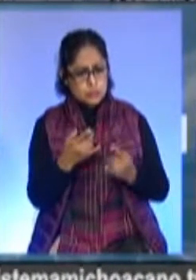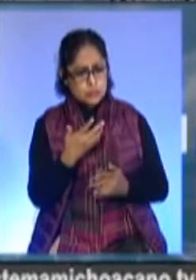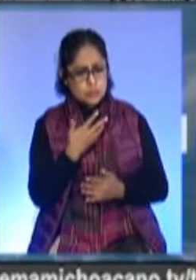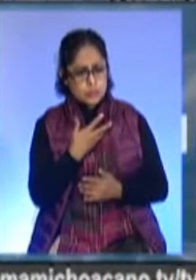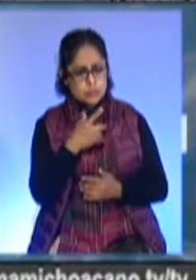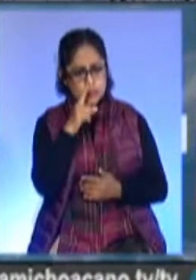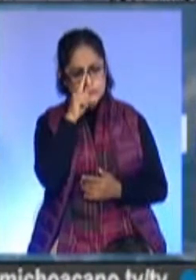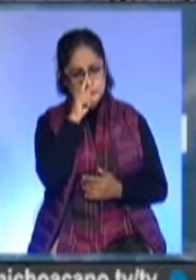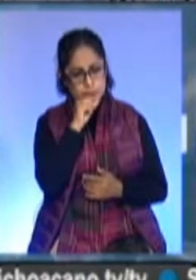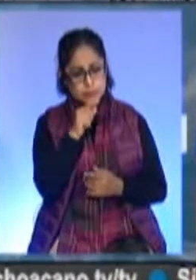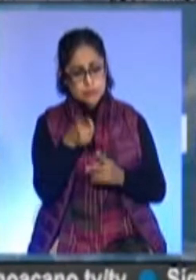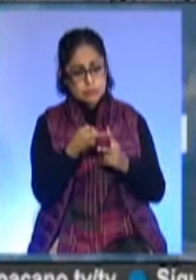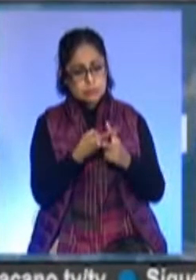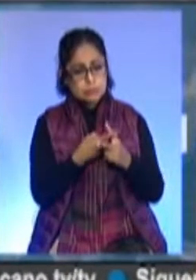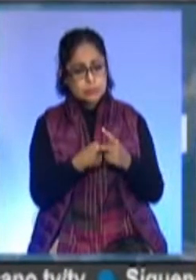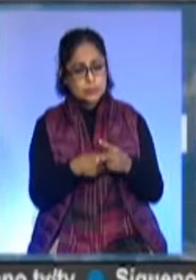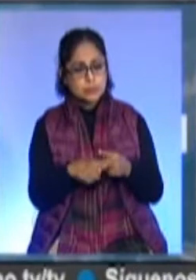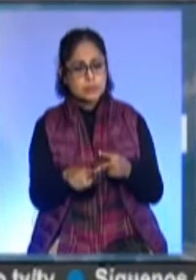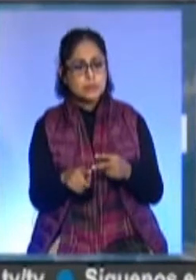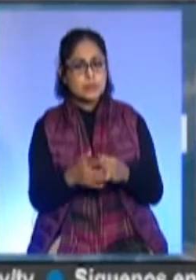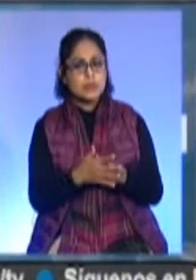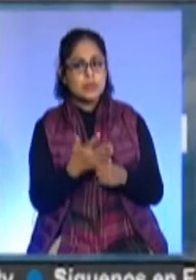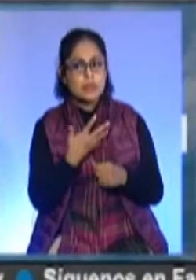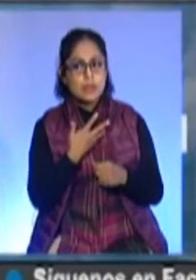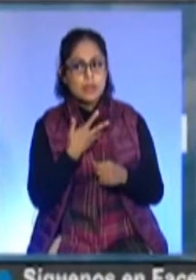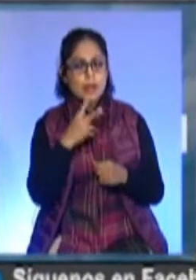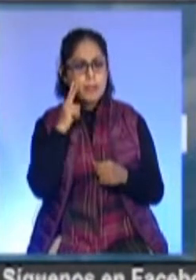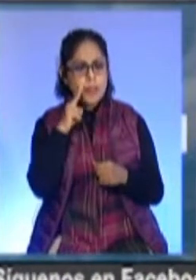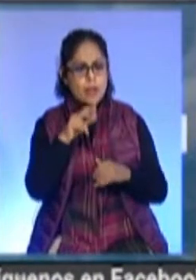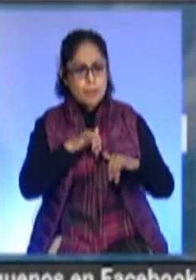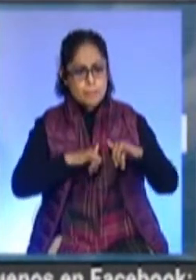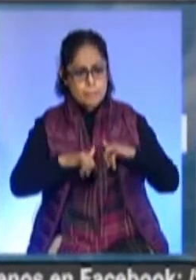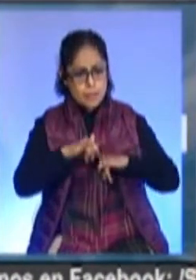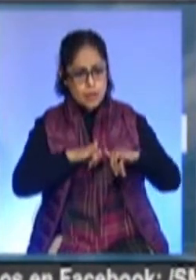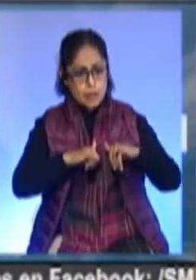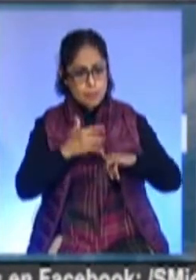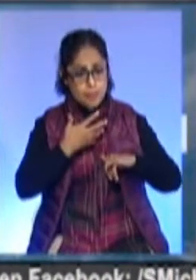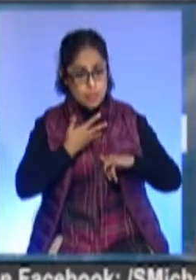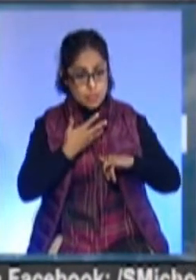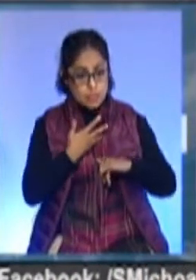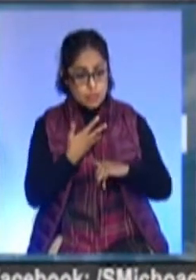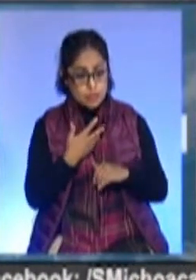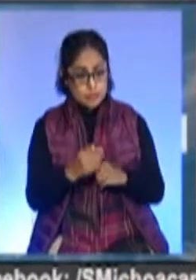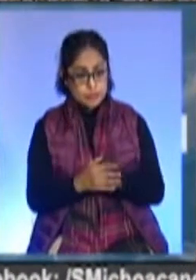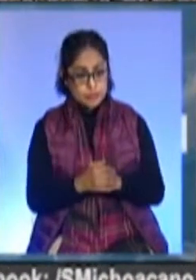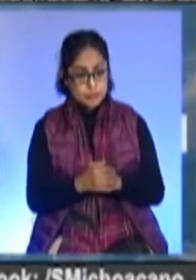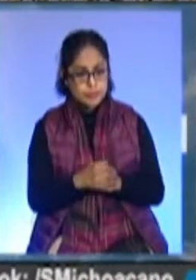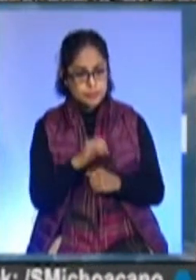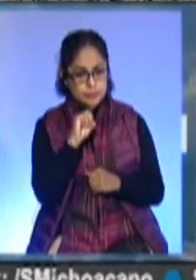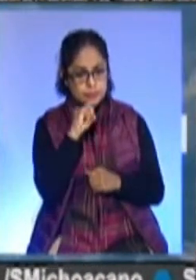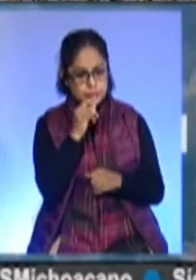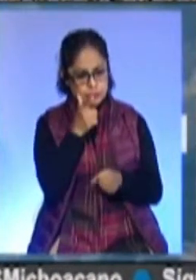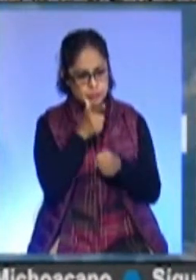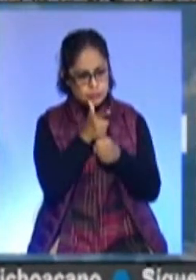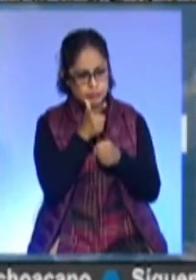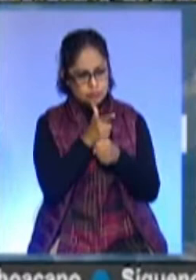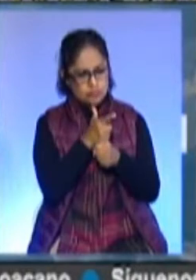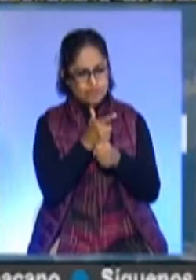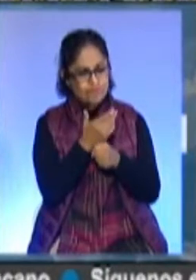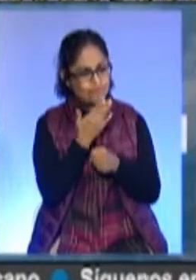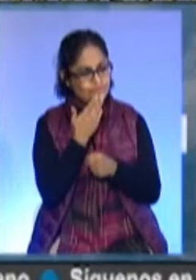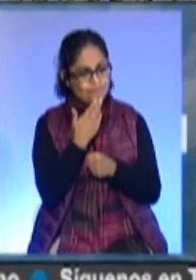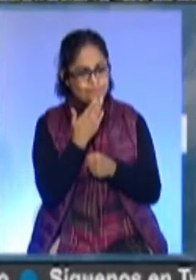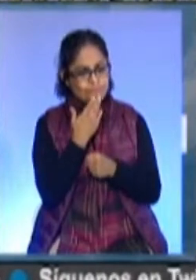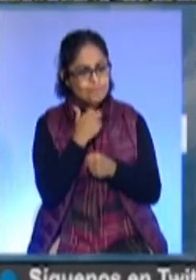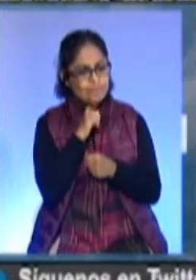recién inicia, tiene el panorama, el mapeo de la migración en el estado de Michoacán. Encontramos casi nula información